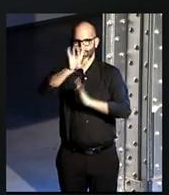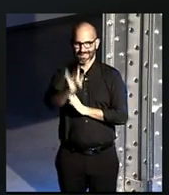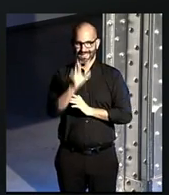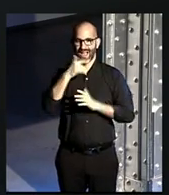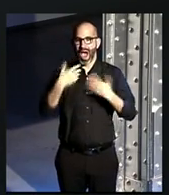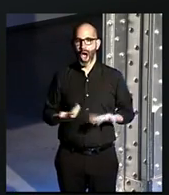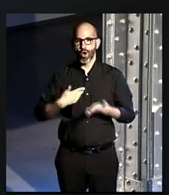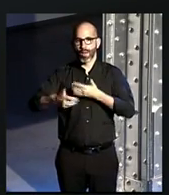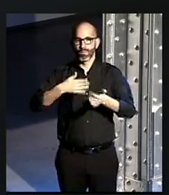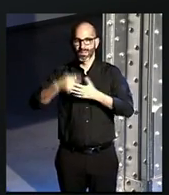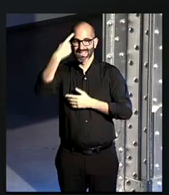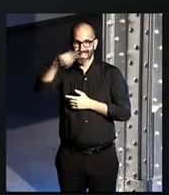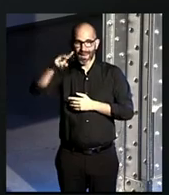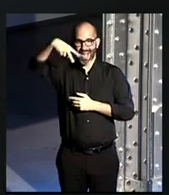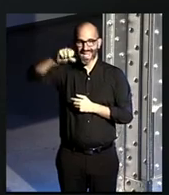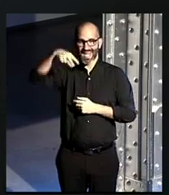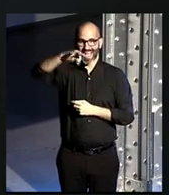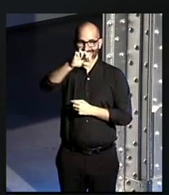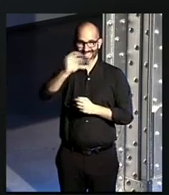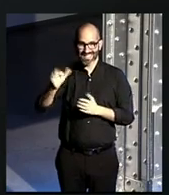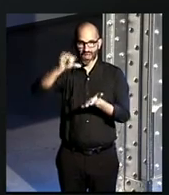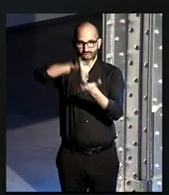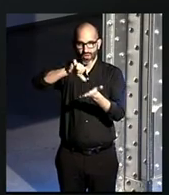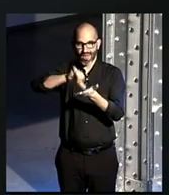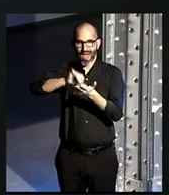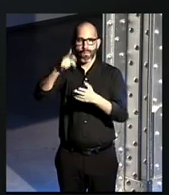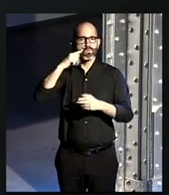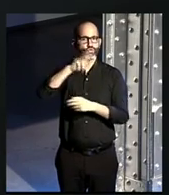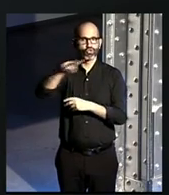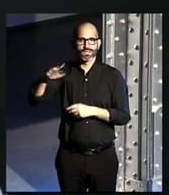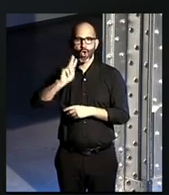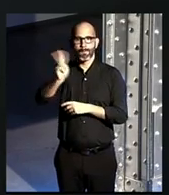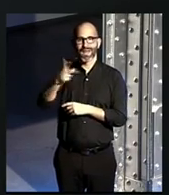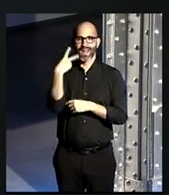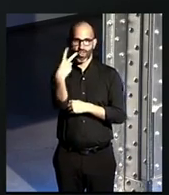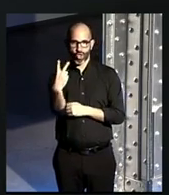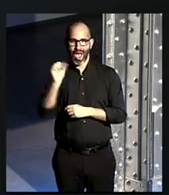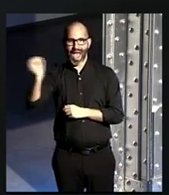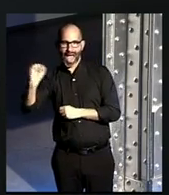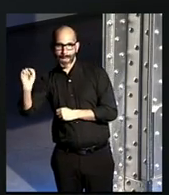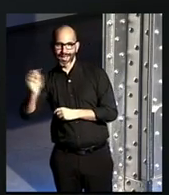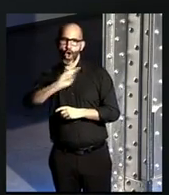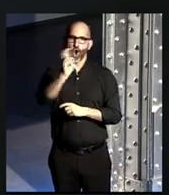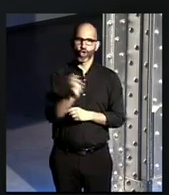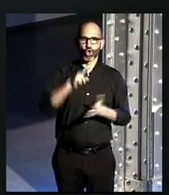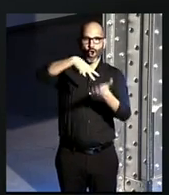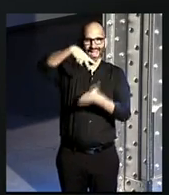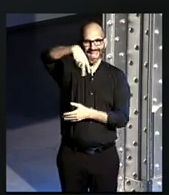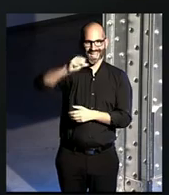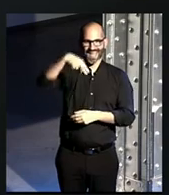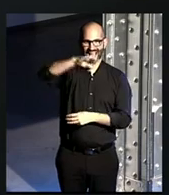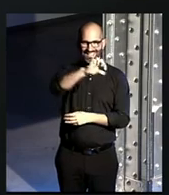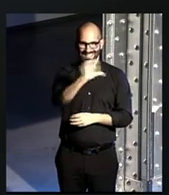ahora es el Museo de Nantes, pero no el de Amiens. Hay 2 museos de Verne, porque Verne nació en Bretaña, en Nantes,